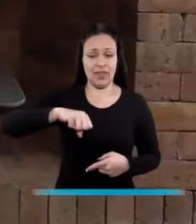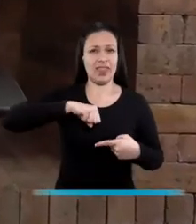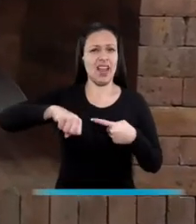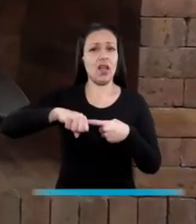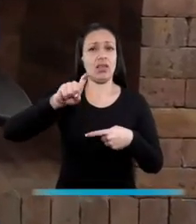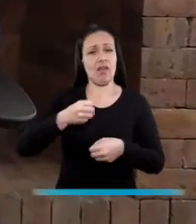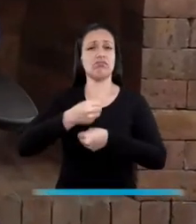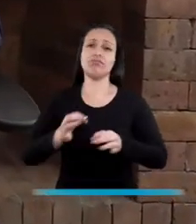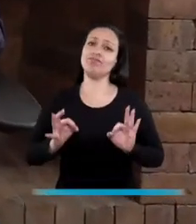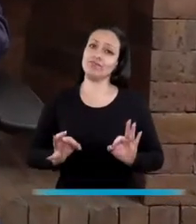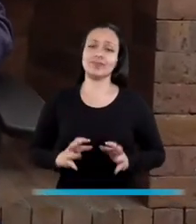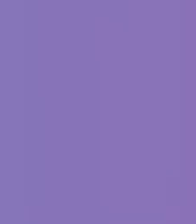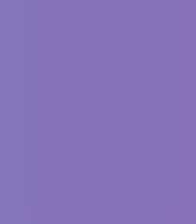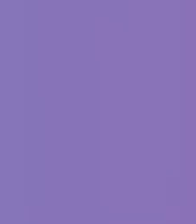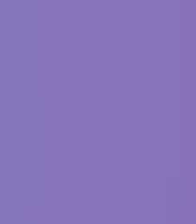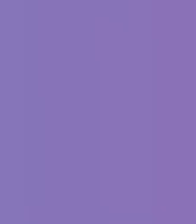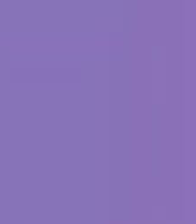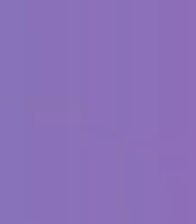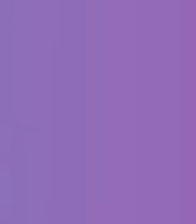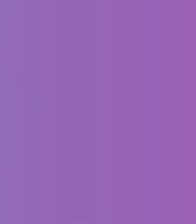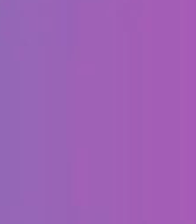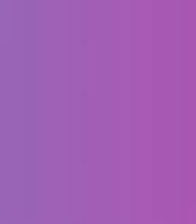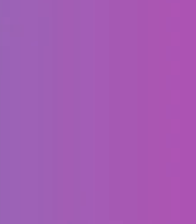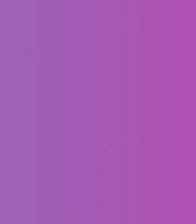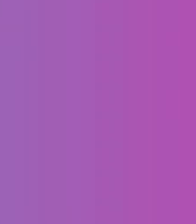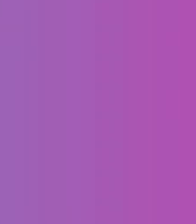Todos tenemos derecho a un trabajo decente.